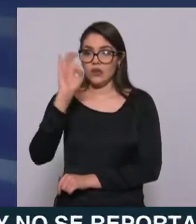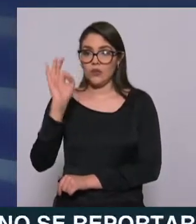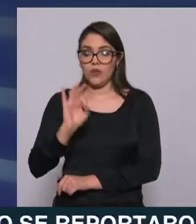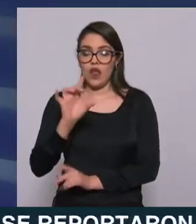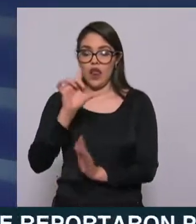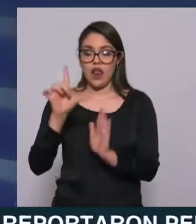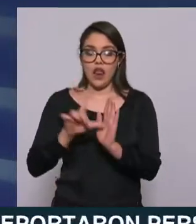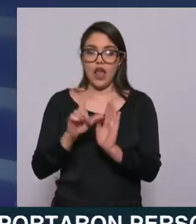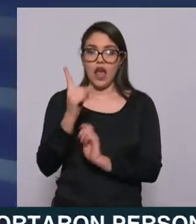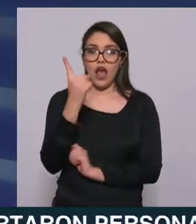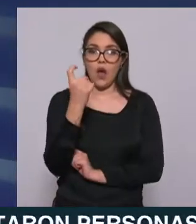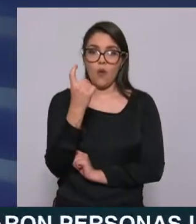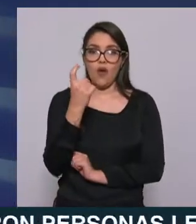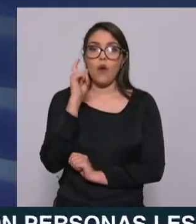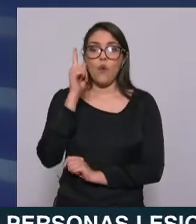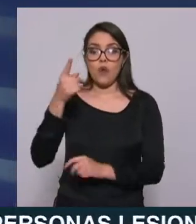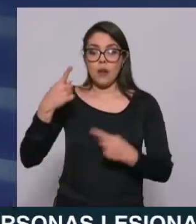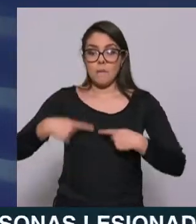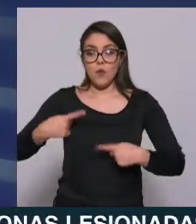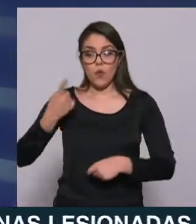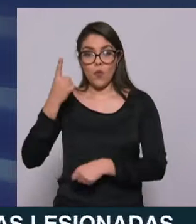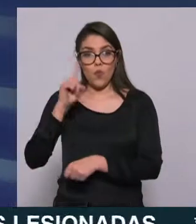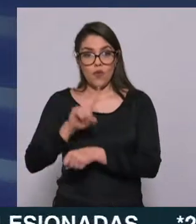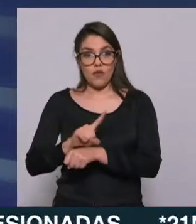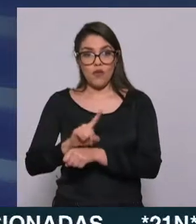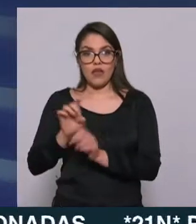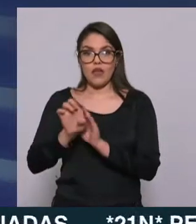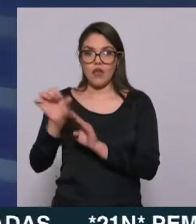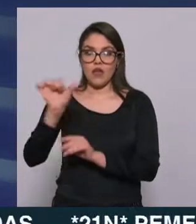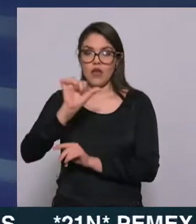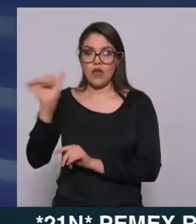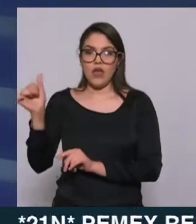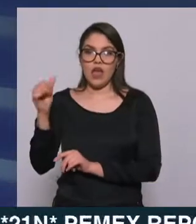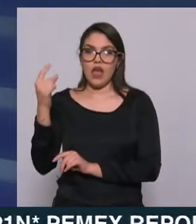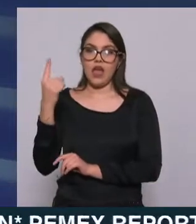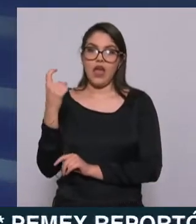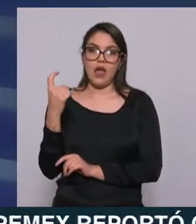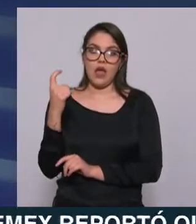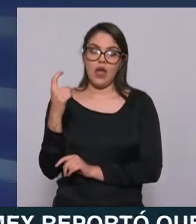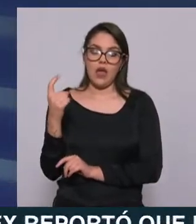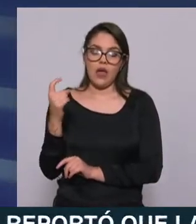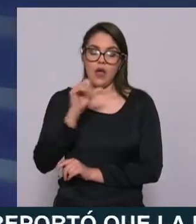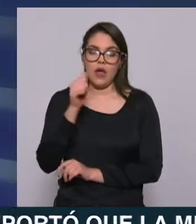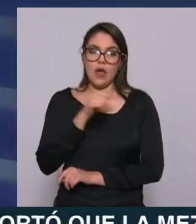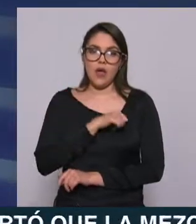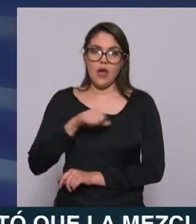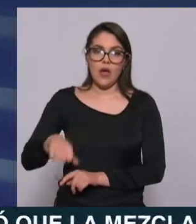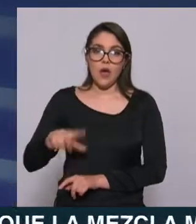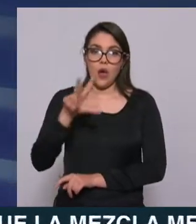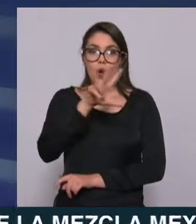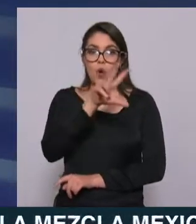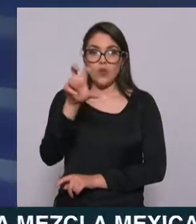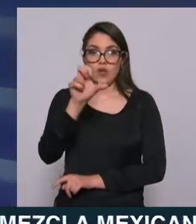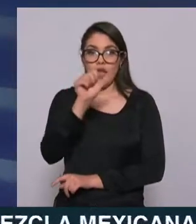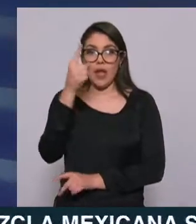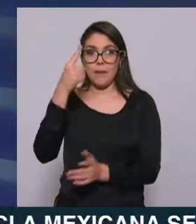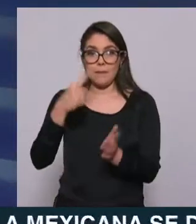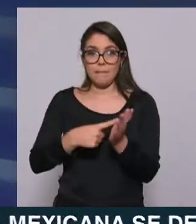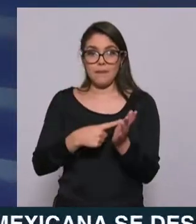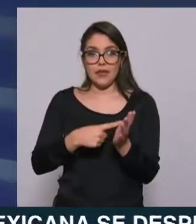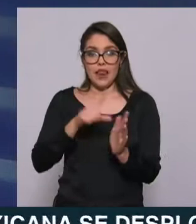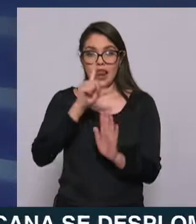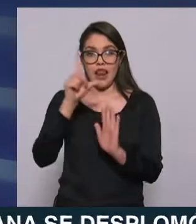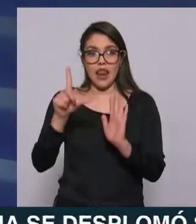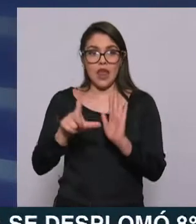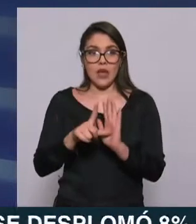agua por persona al día, mientras que en alcaldías con mayores recursos era de 800 a 1000 litros diarios. Imagínense la